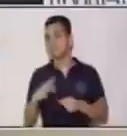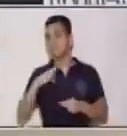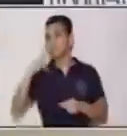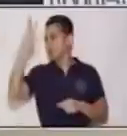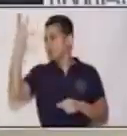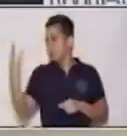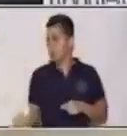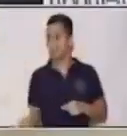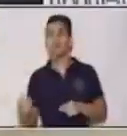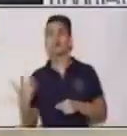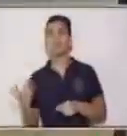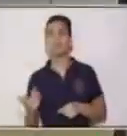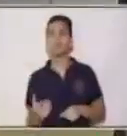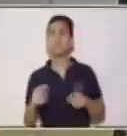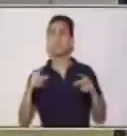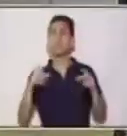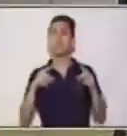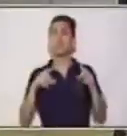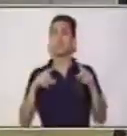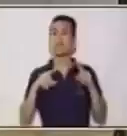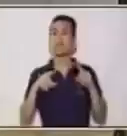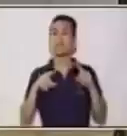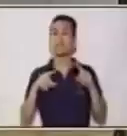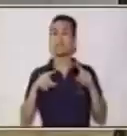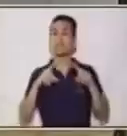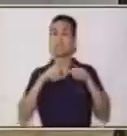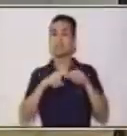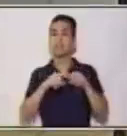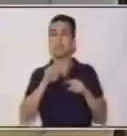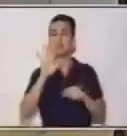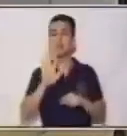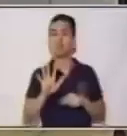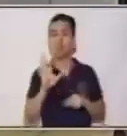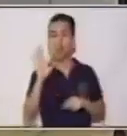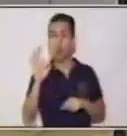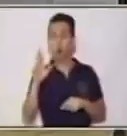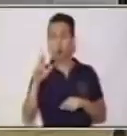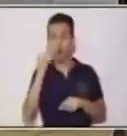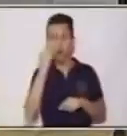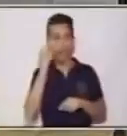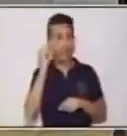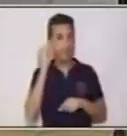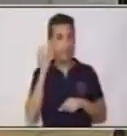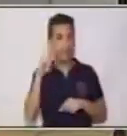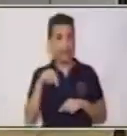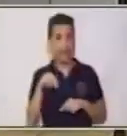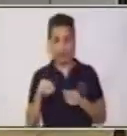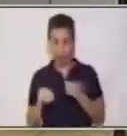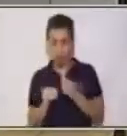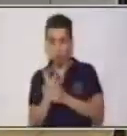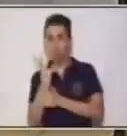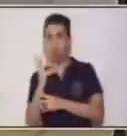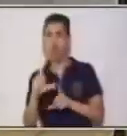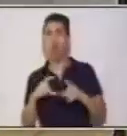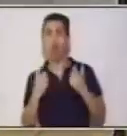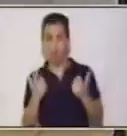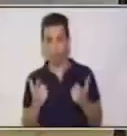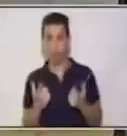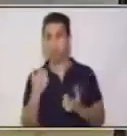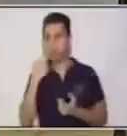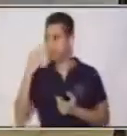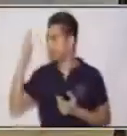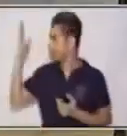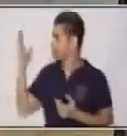según su origen. Y aquí vamos a hablar un poquito porque vamos a ver solo algunos de